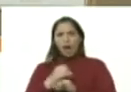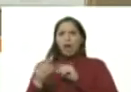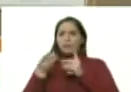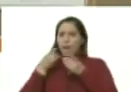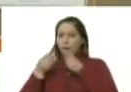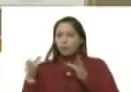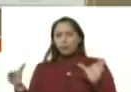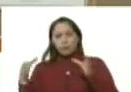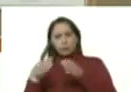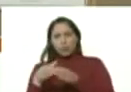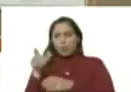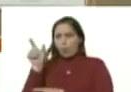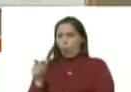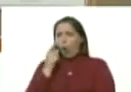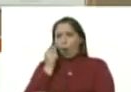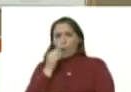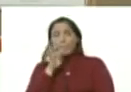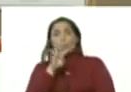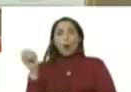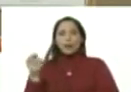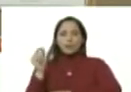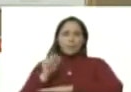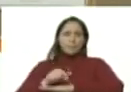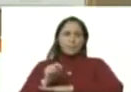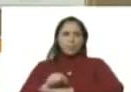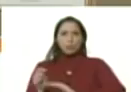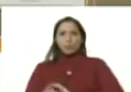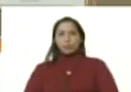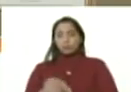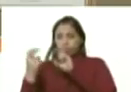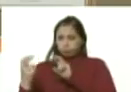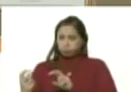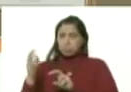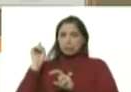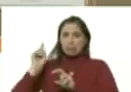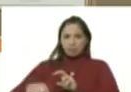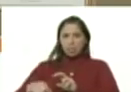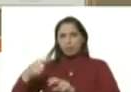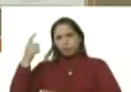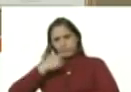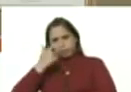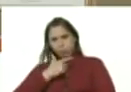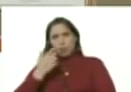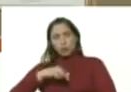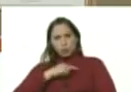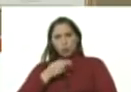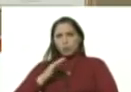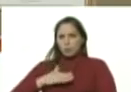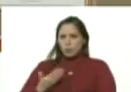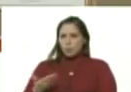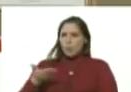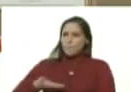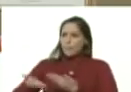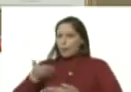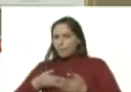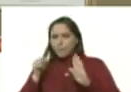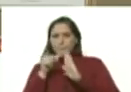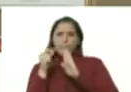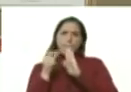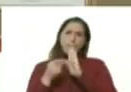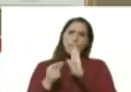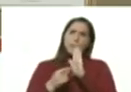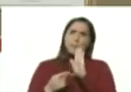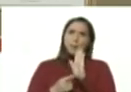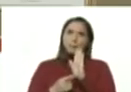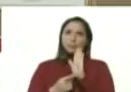él, una reunión de unos 40 minutos, donde también con mucha franqueza pudimos intercambiar puntos de vista.